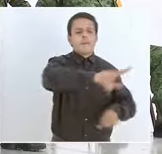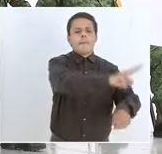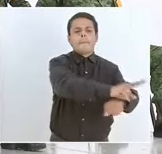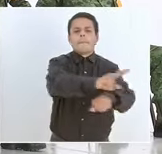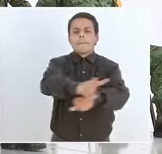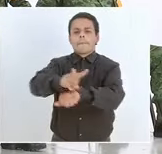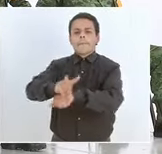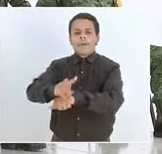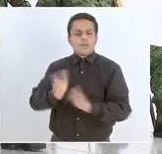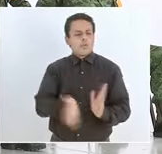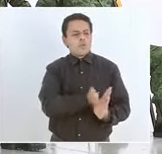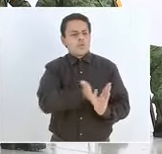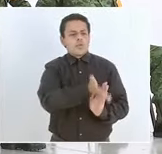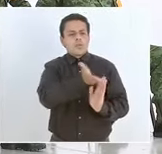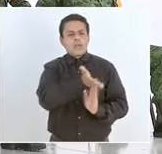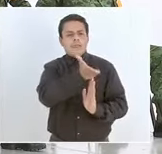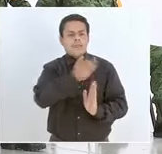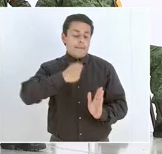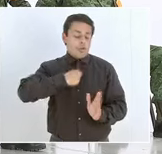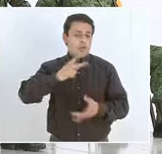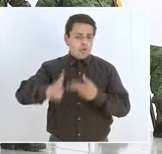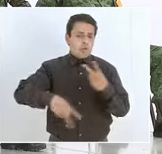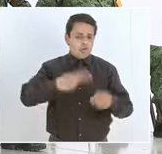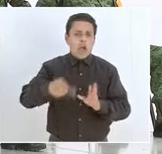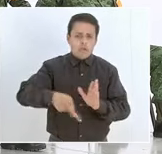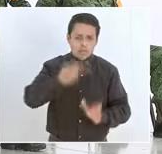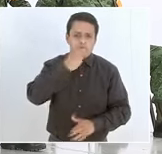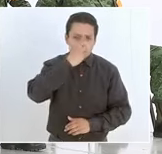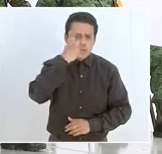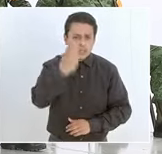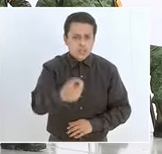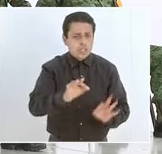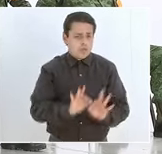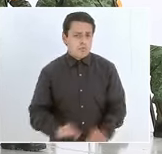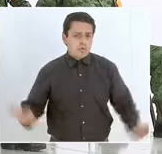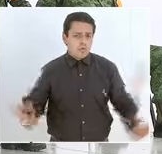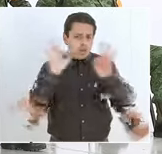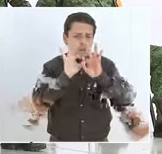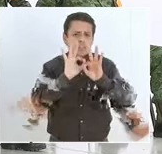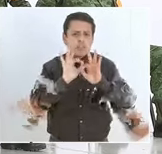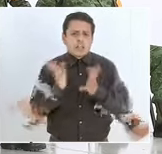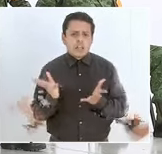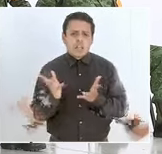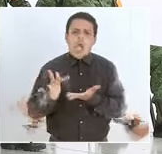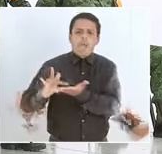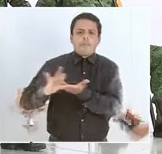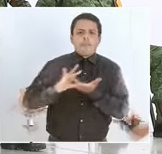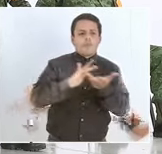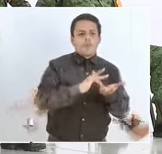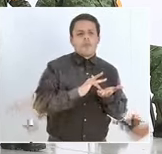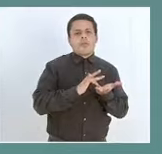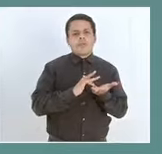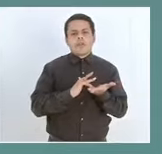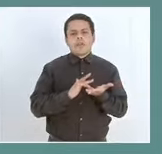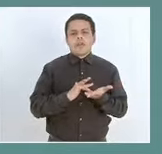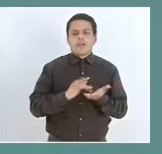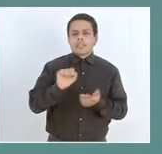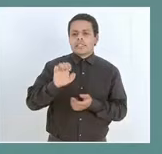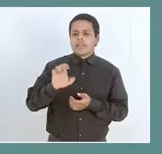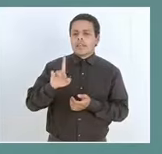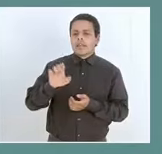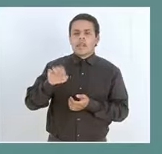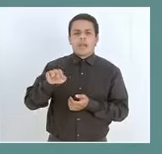construidos, vuelvo a la importancia del apoyo de la Secretaría de la